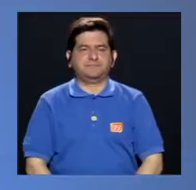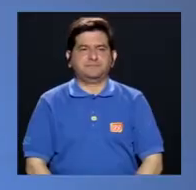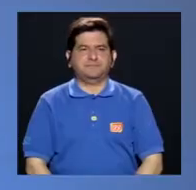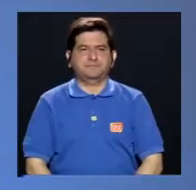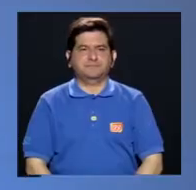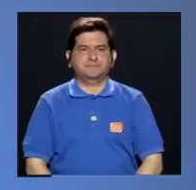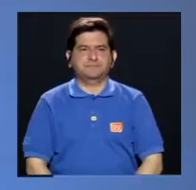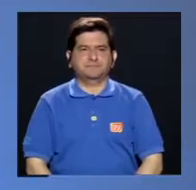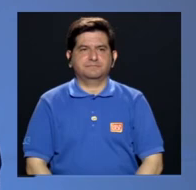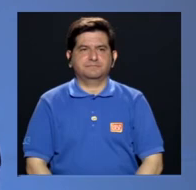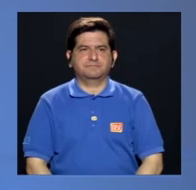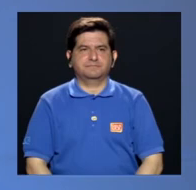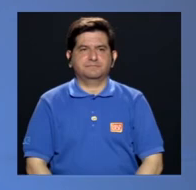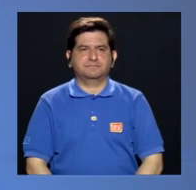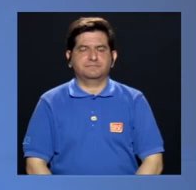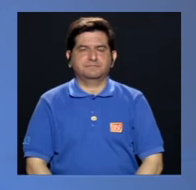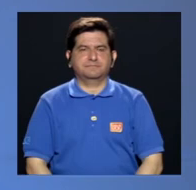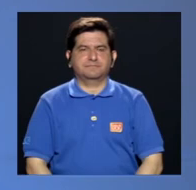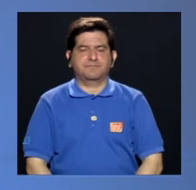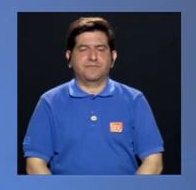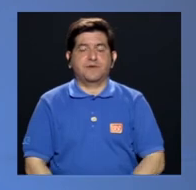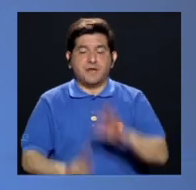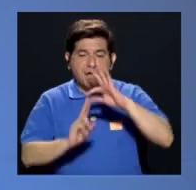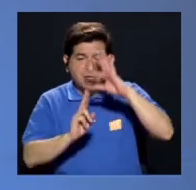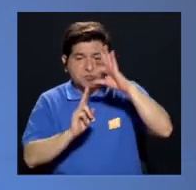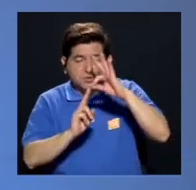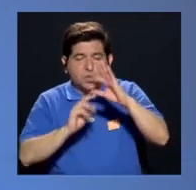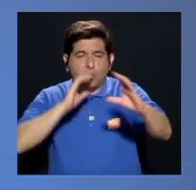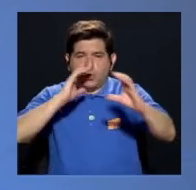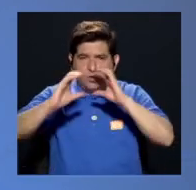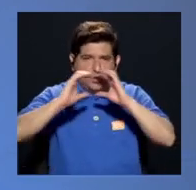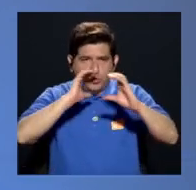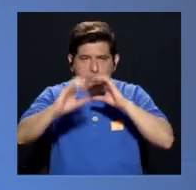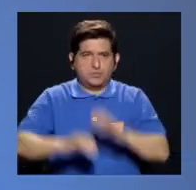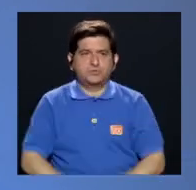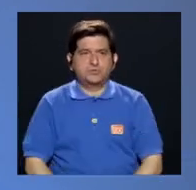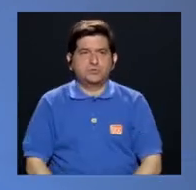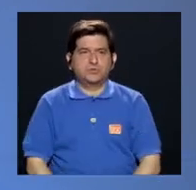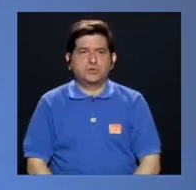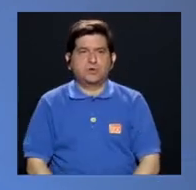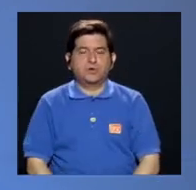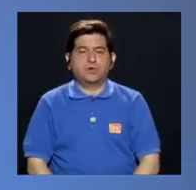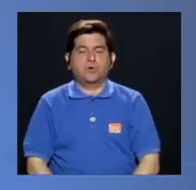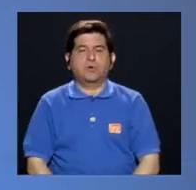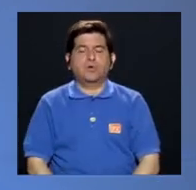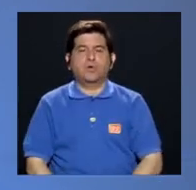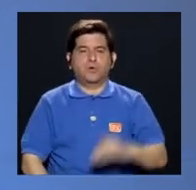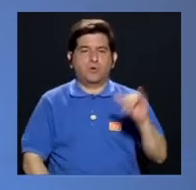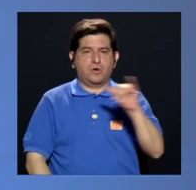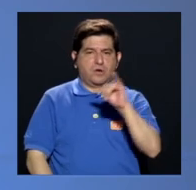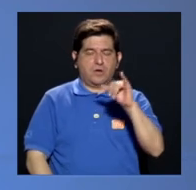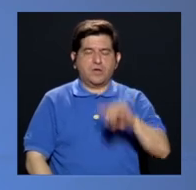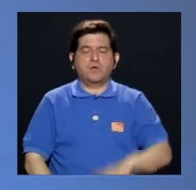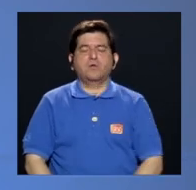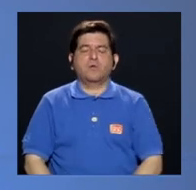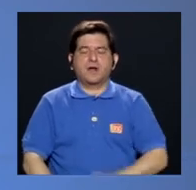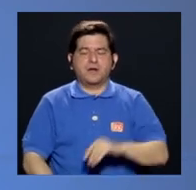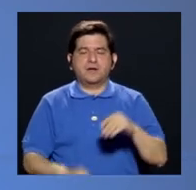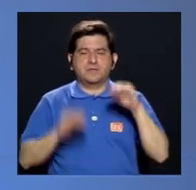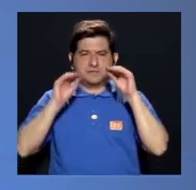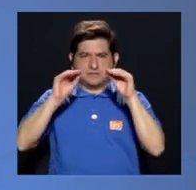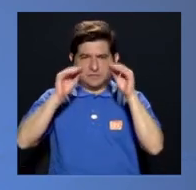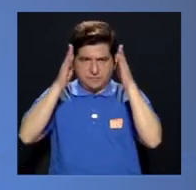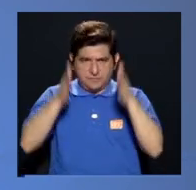Y esto sirve como vía de comunicación, como lo decía, con nuestros pares académicos